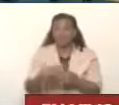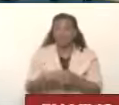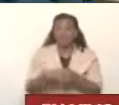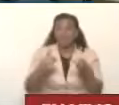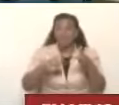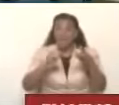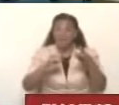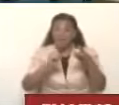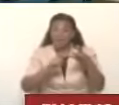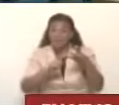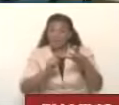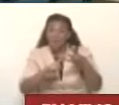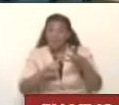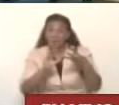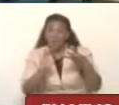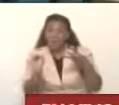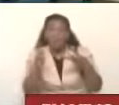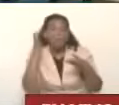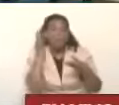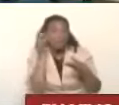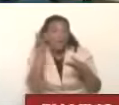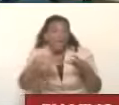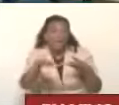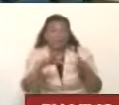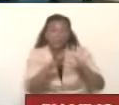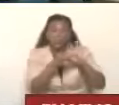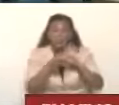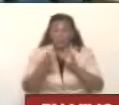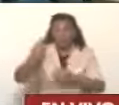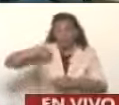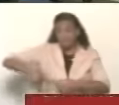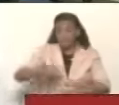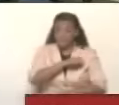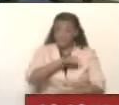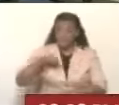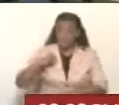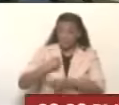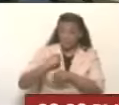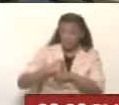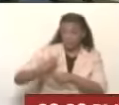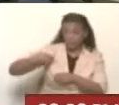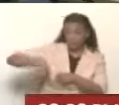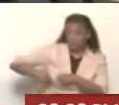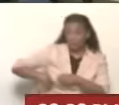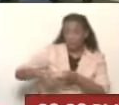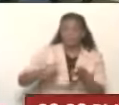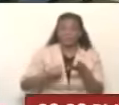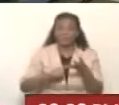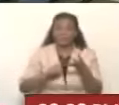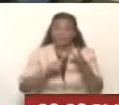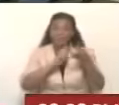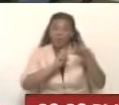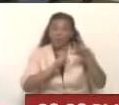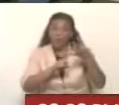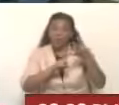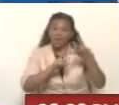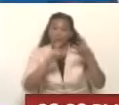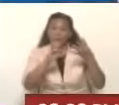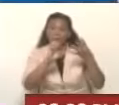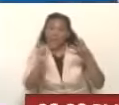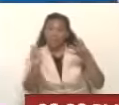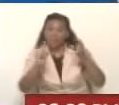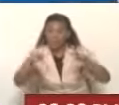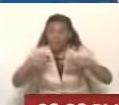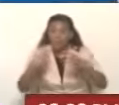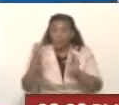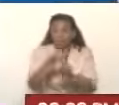vértice Mujer Sujeto Económico Independiente. La cuarto vértice, erradicación